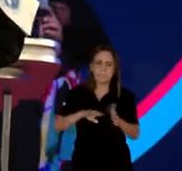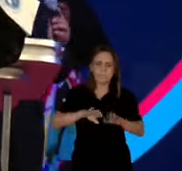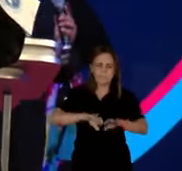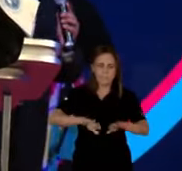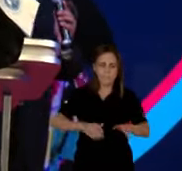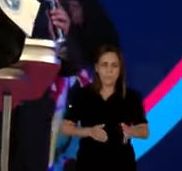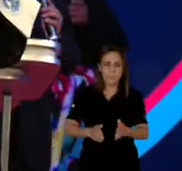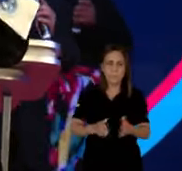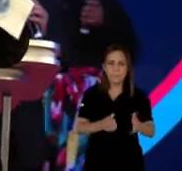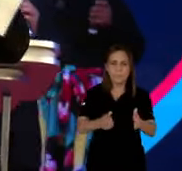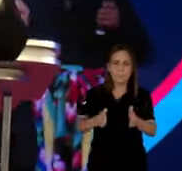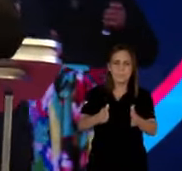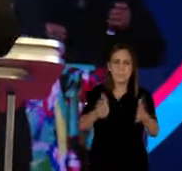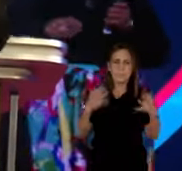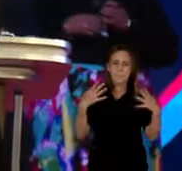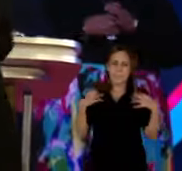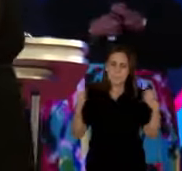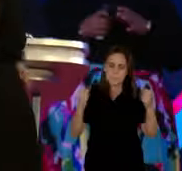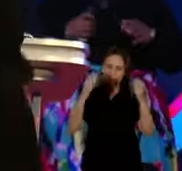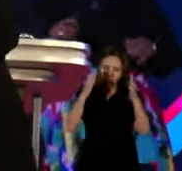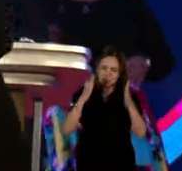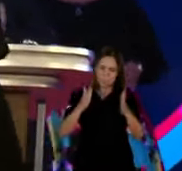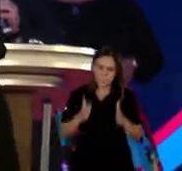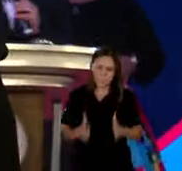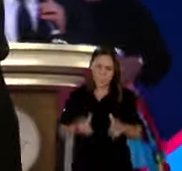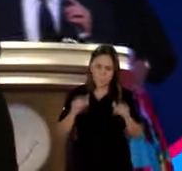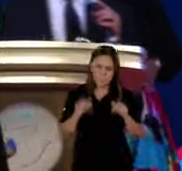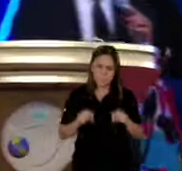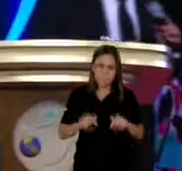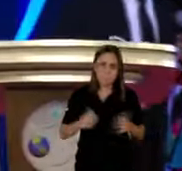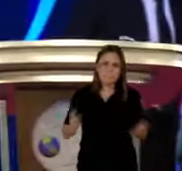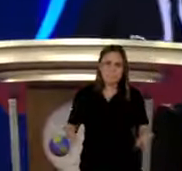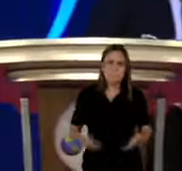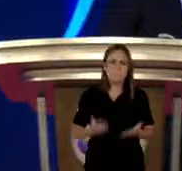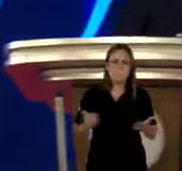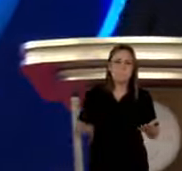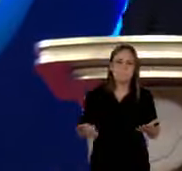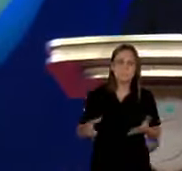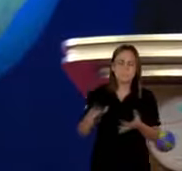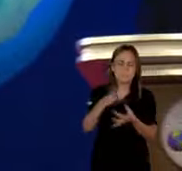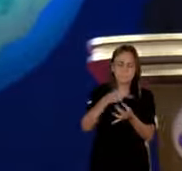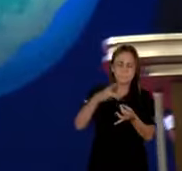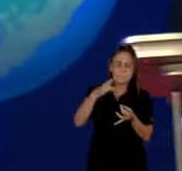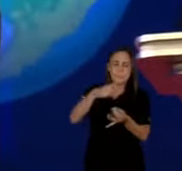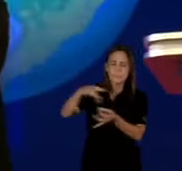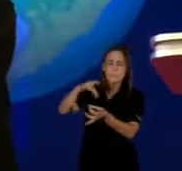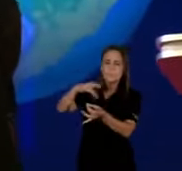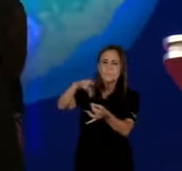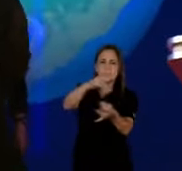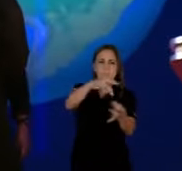está en la casa. Lleva tu manto. Deje que el Espíritu Santo se mueva.